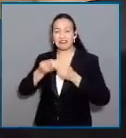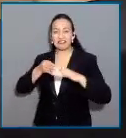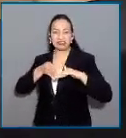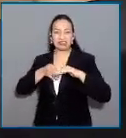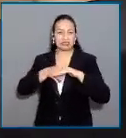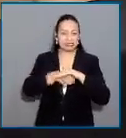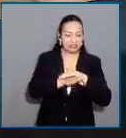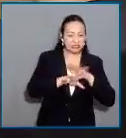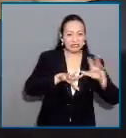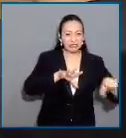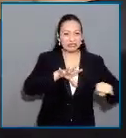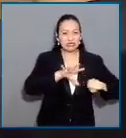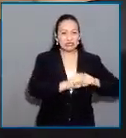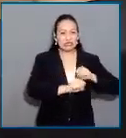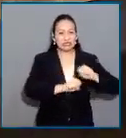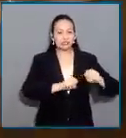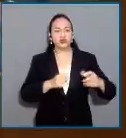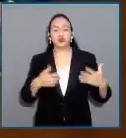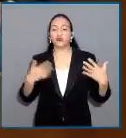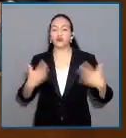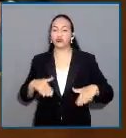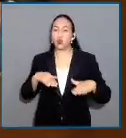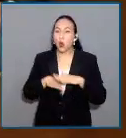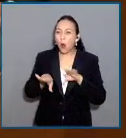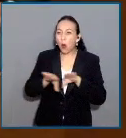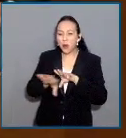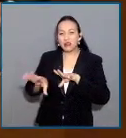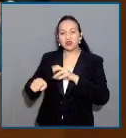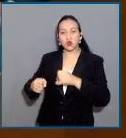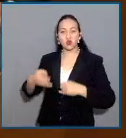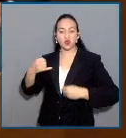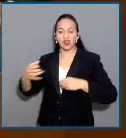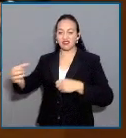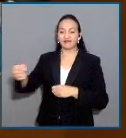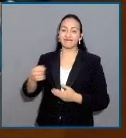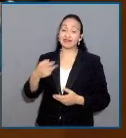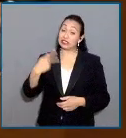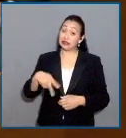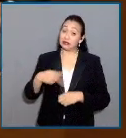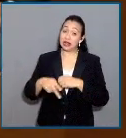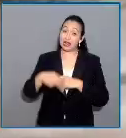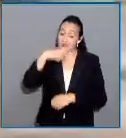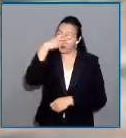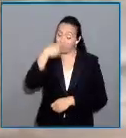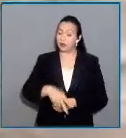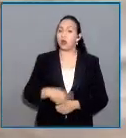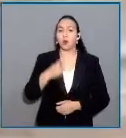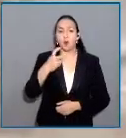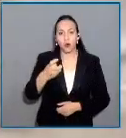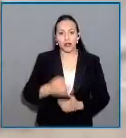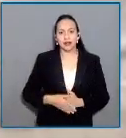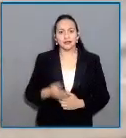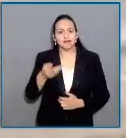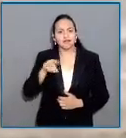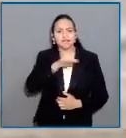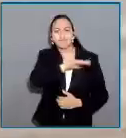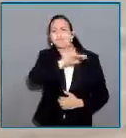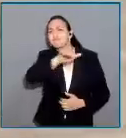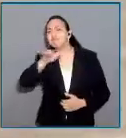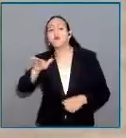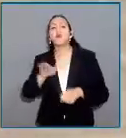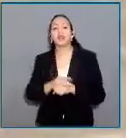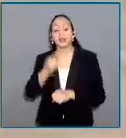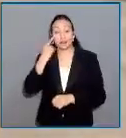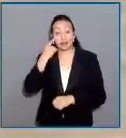lo que implicaría un grave riesgo para la democracia y los mexicanos. Este llamado lo realiza después de que el gobierno del